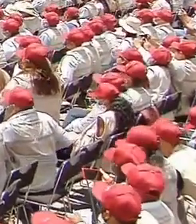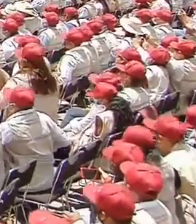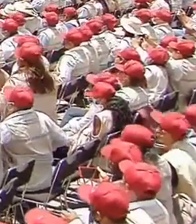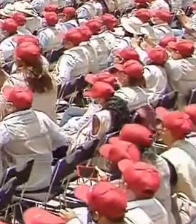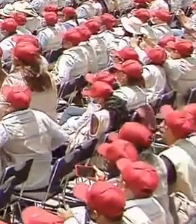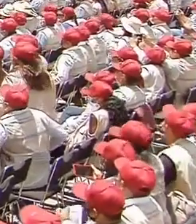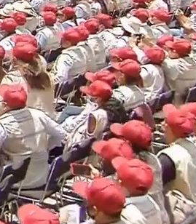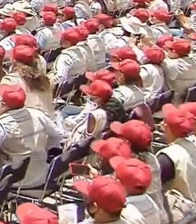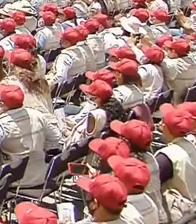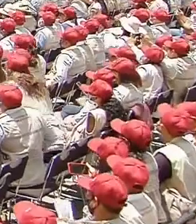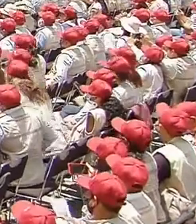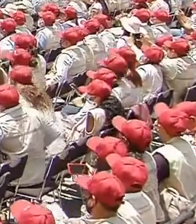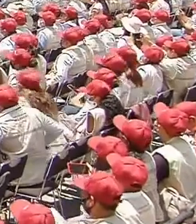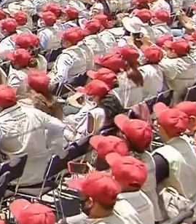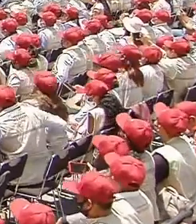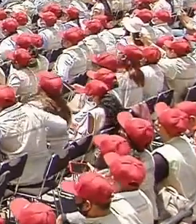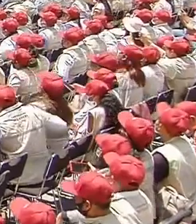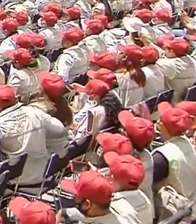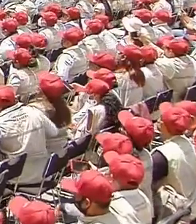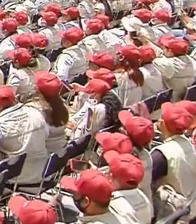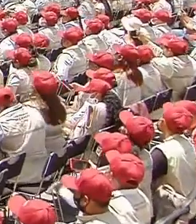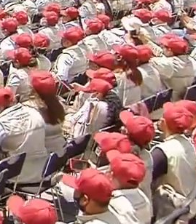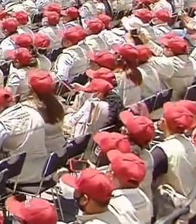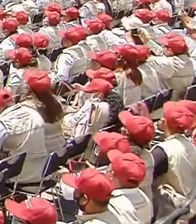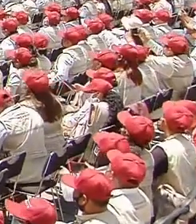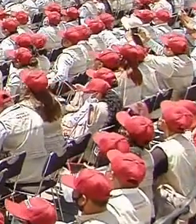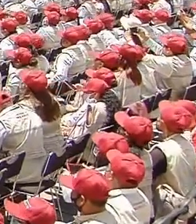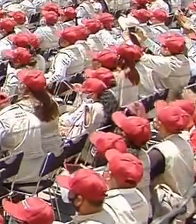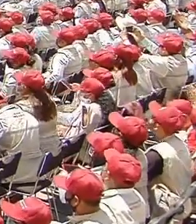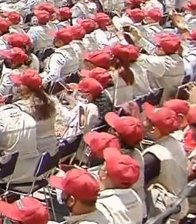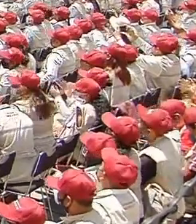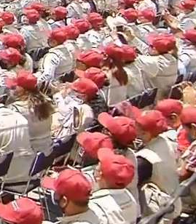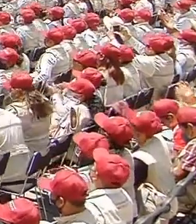Licenciado Hugo Raúl Paulín Hernández, subsecretario de Bienestar.